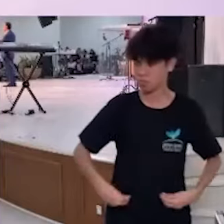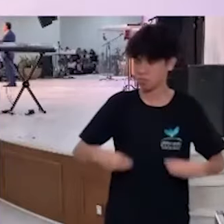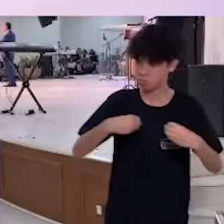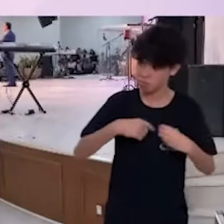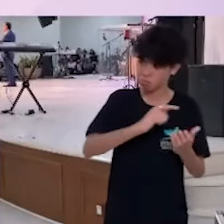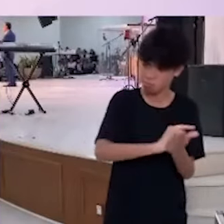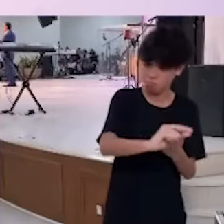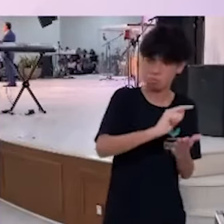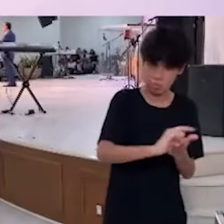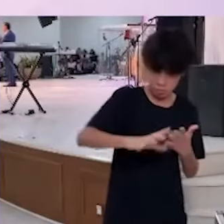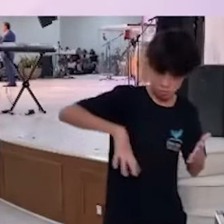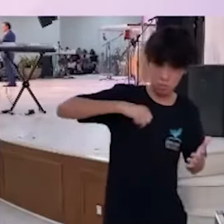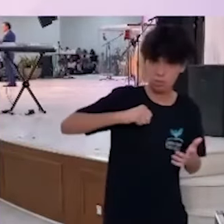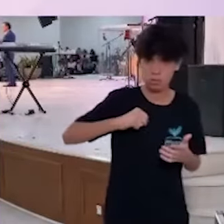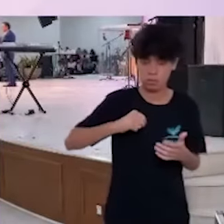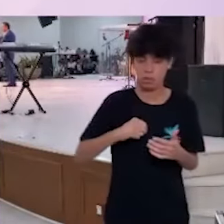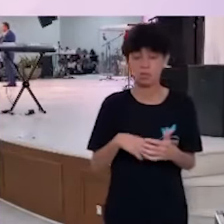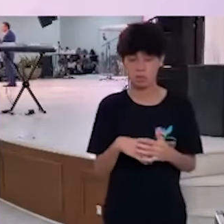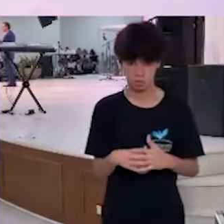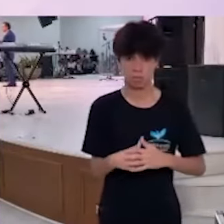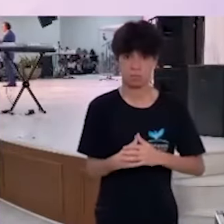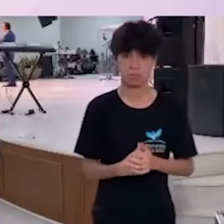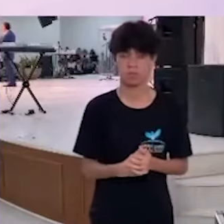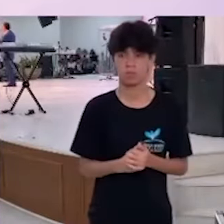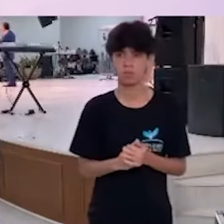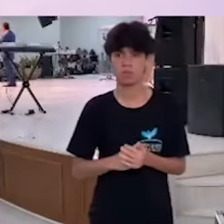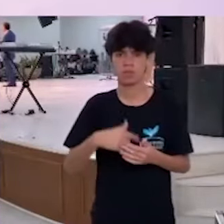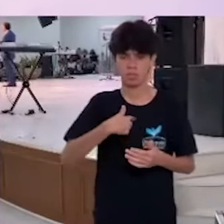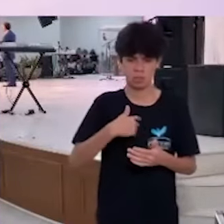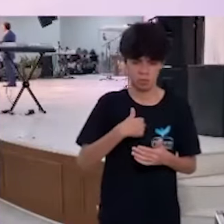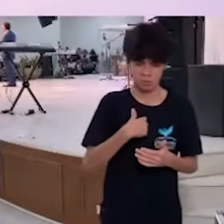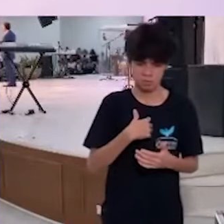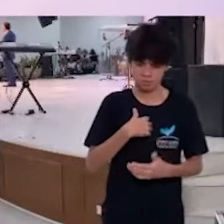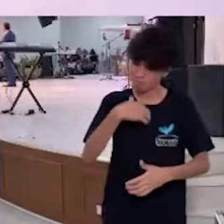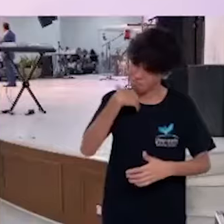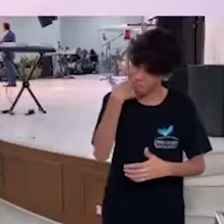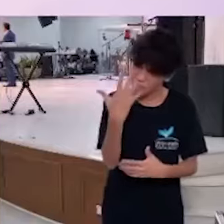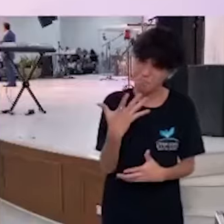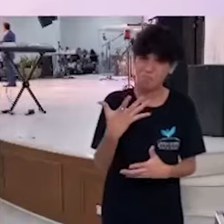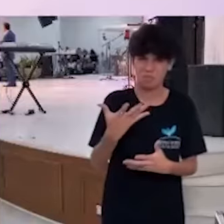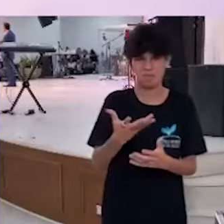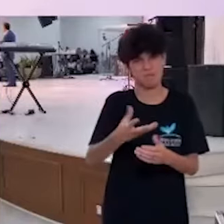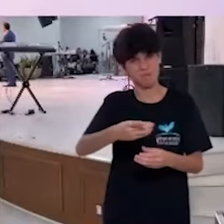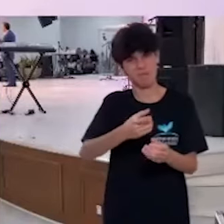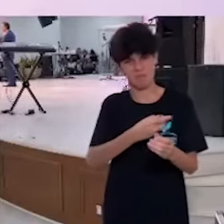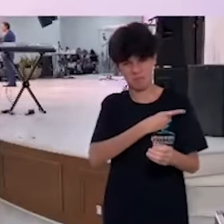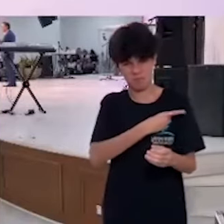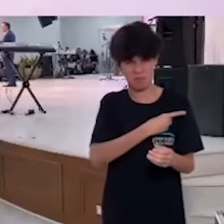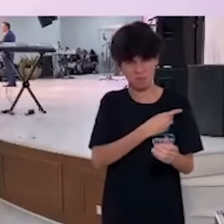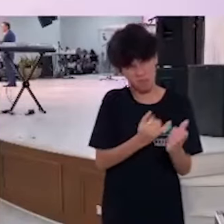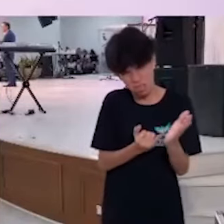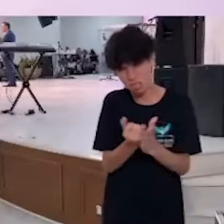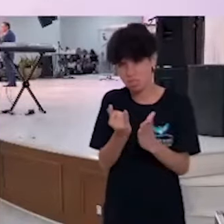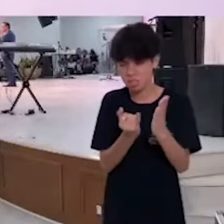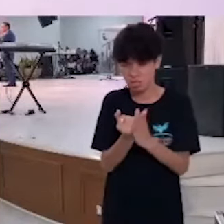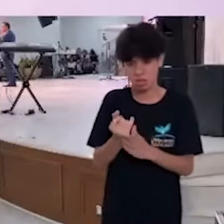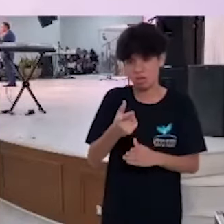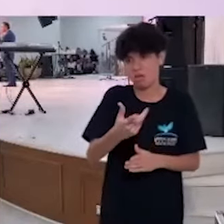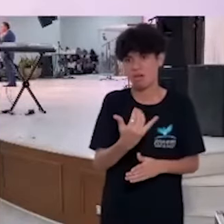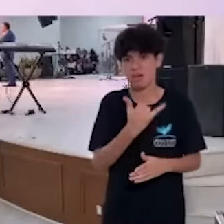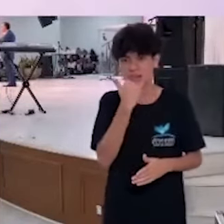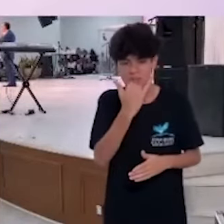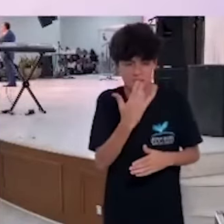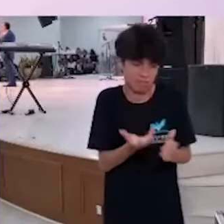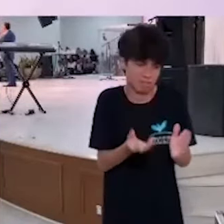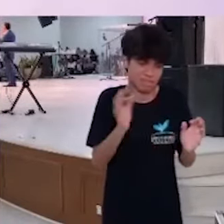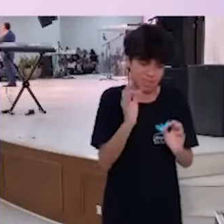disposición de no fallarte, de no fallarle a mi esposa, de no fallarle a la iglesia, de no fallarle a mis amigos, de no fallarte